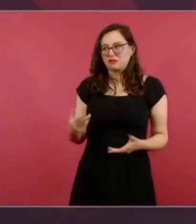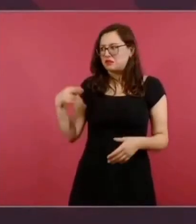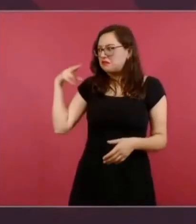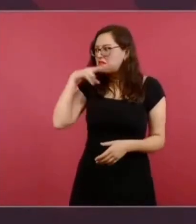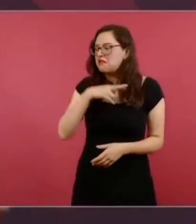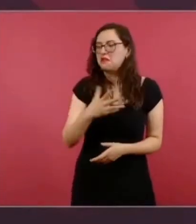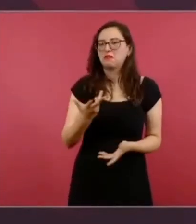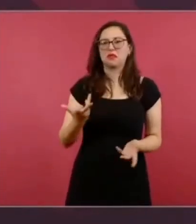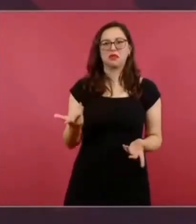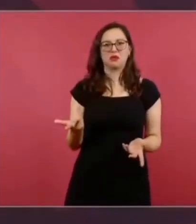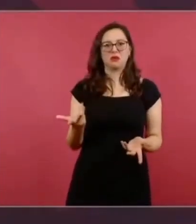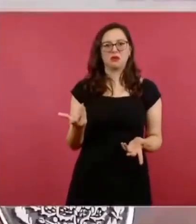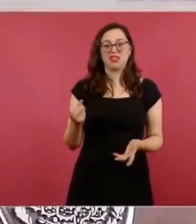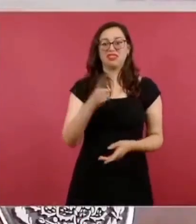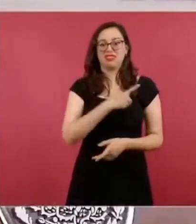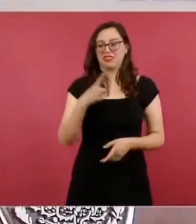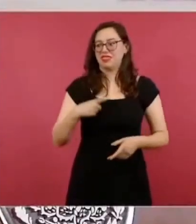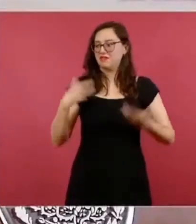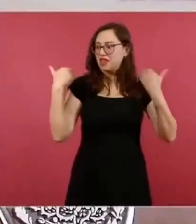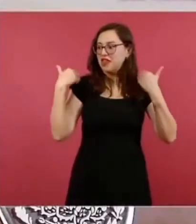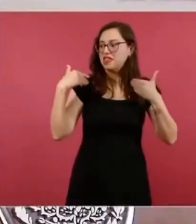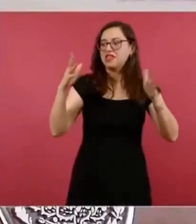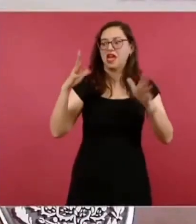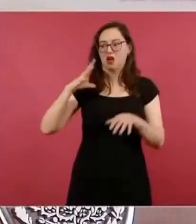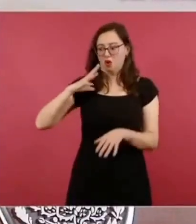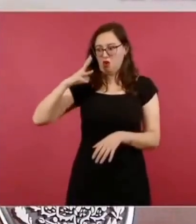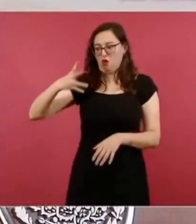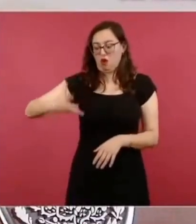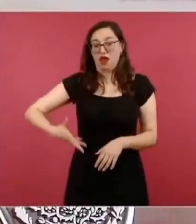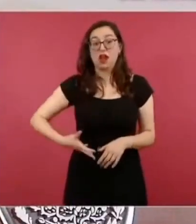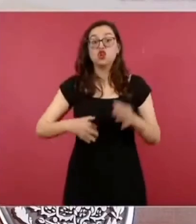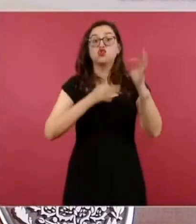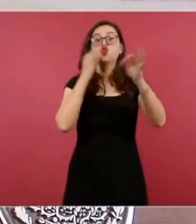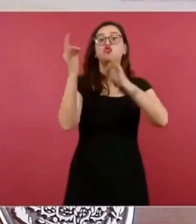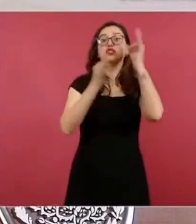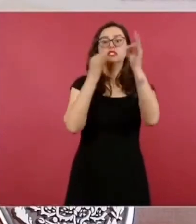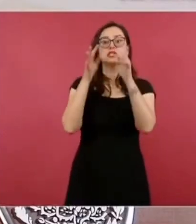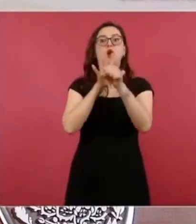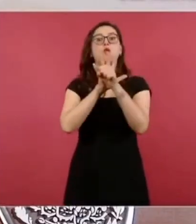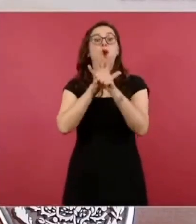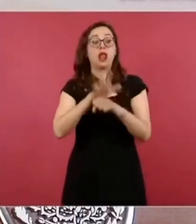de que no se había construido en México una refinería